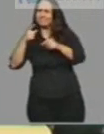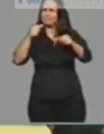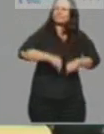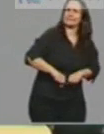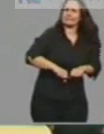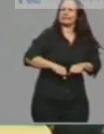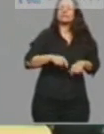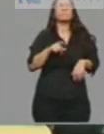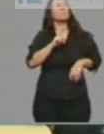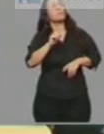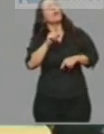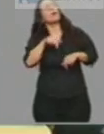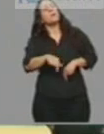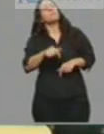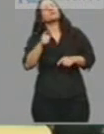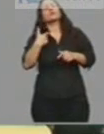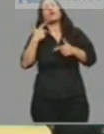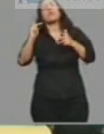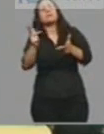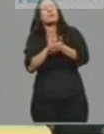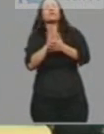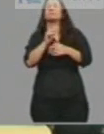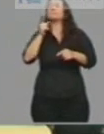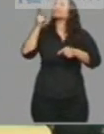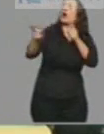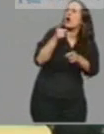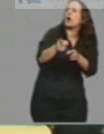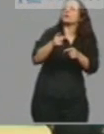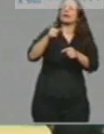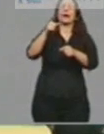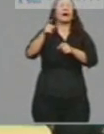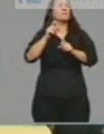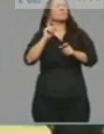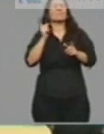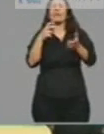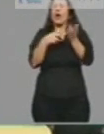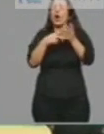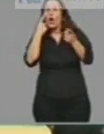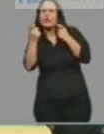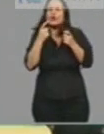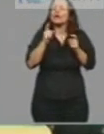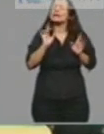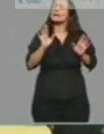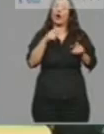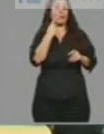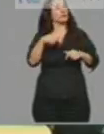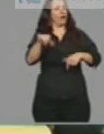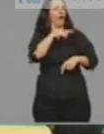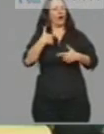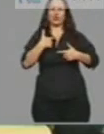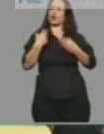de fiscalizar, con el ánimo de acusar o de poner en mayor valor lo que nosotros hemos hecho, sino por el